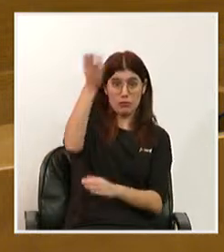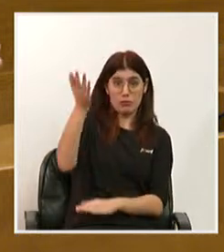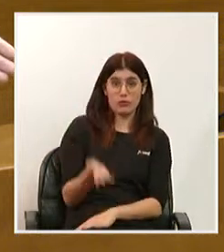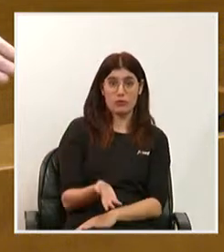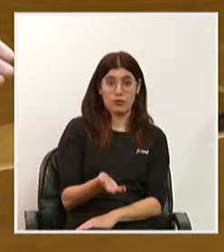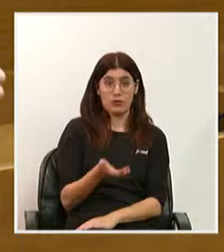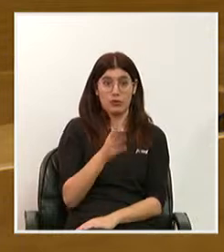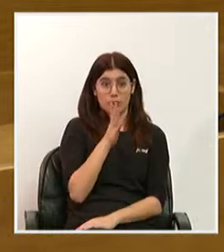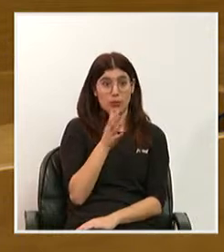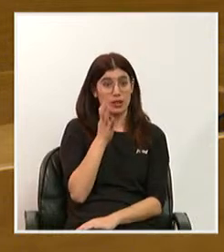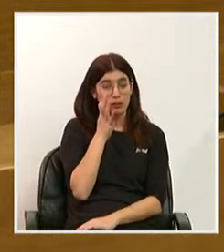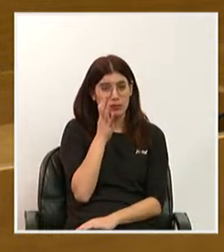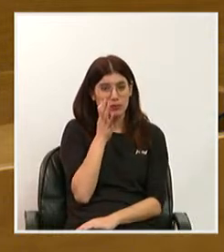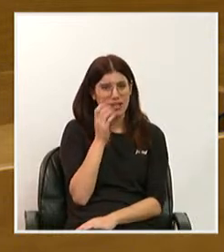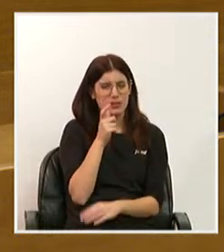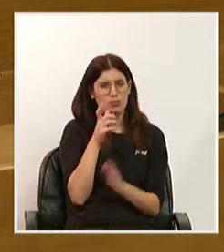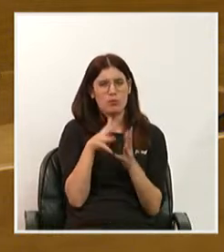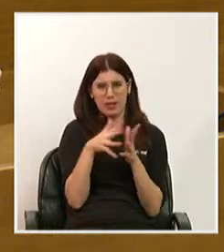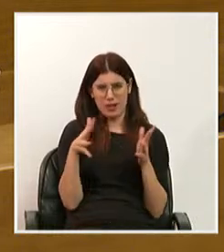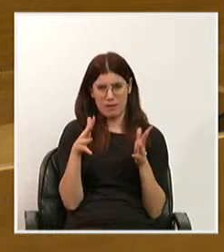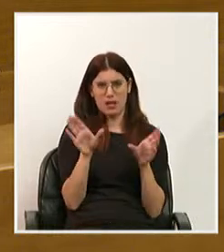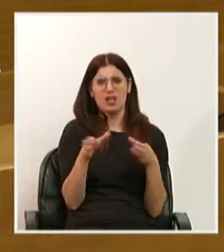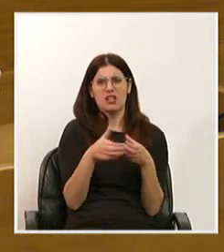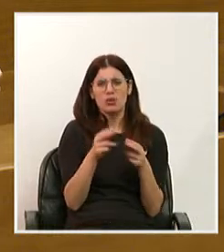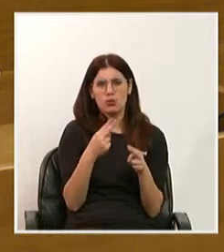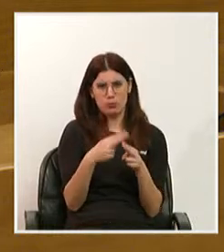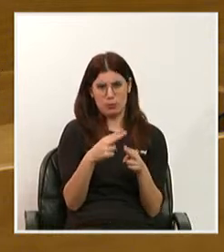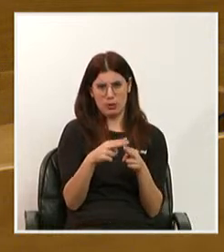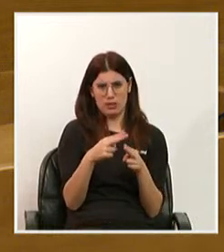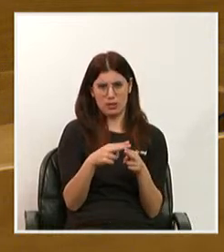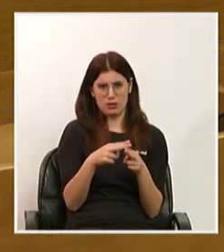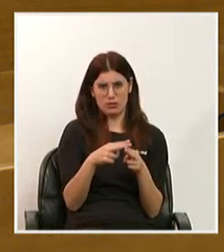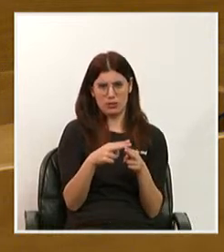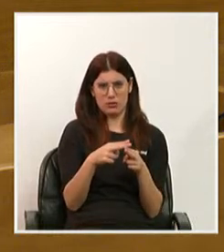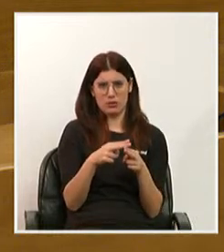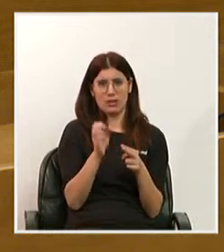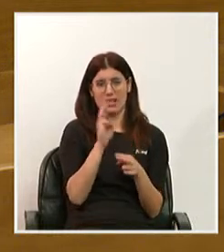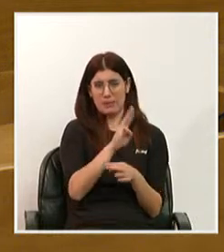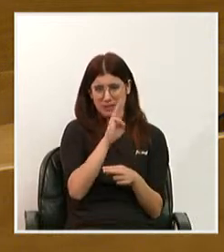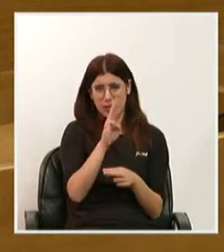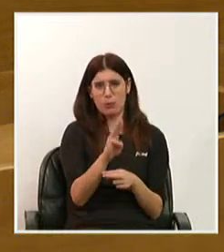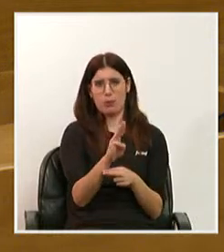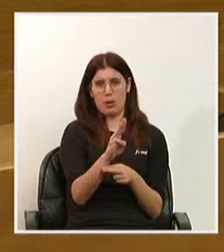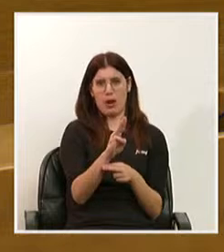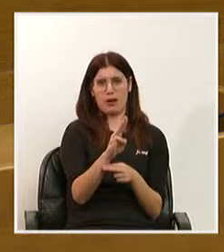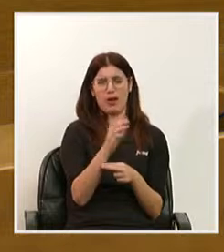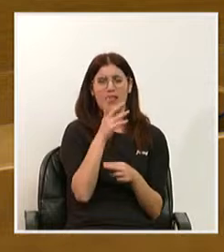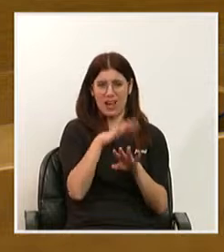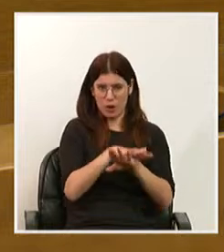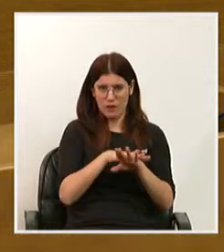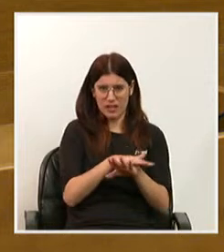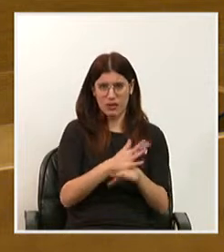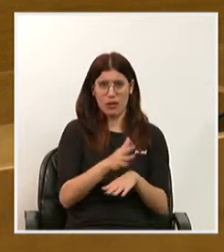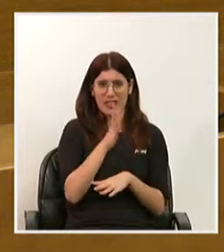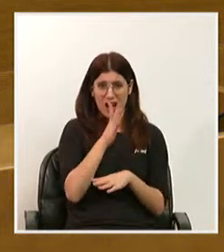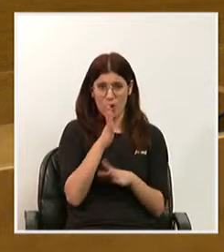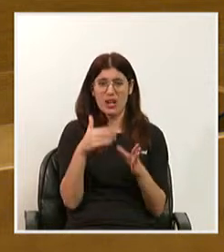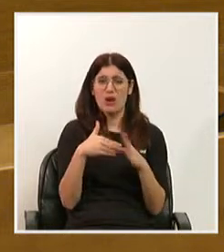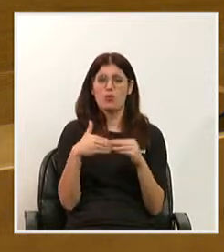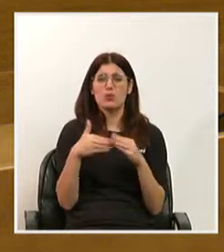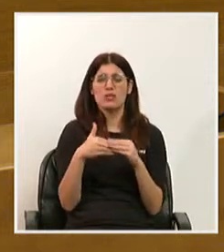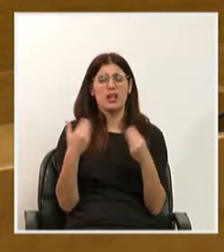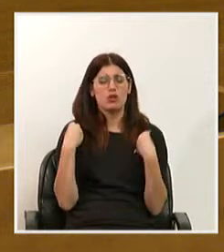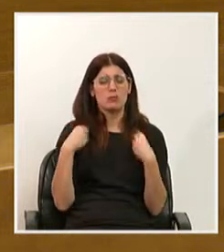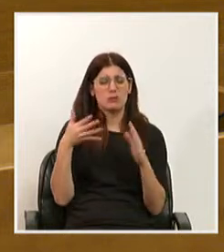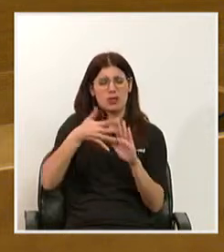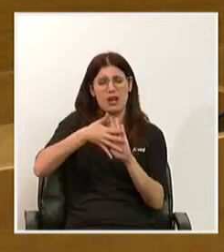porque es muy grave que un partido político determinado que el partido popular que el partido que está en el gobierno utilice los argumentos